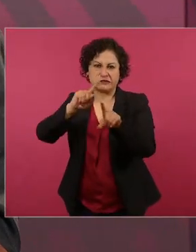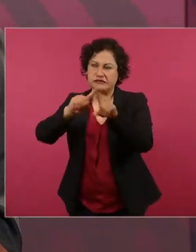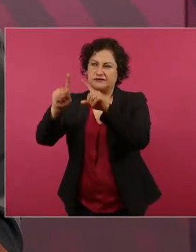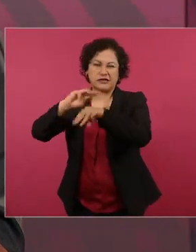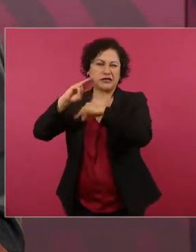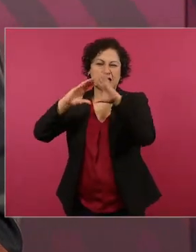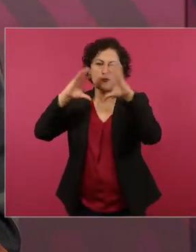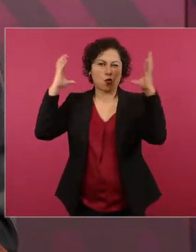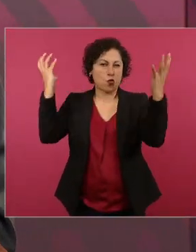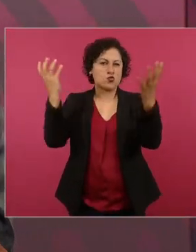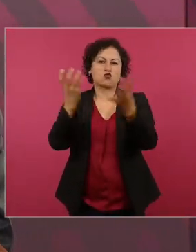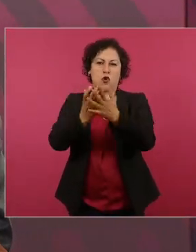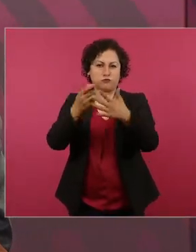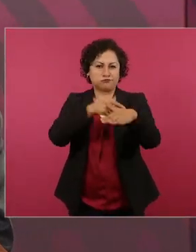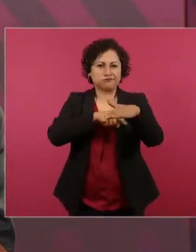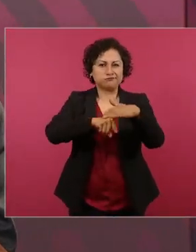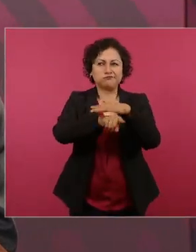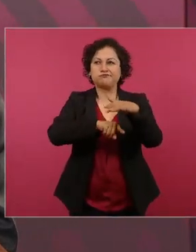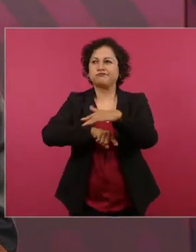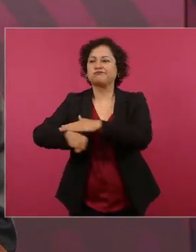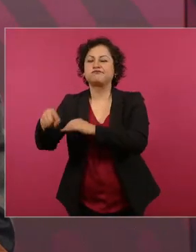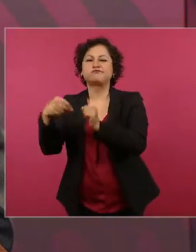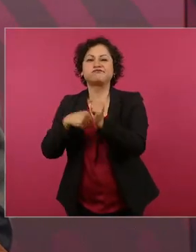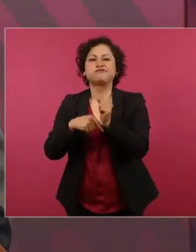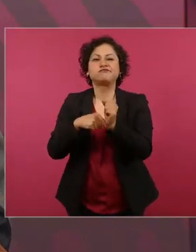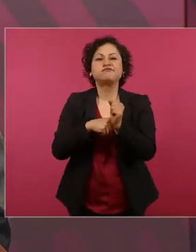al periodismo,